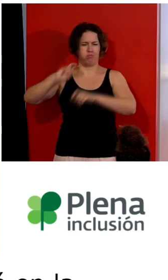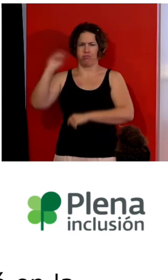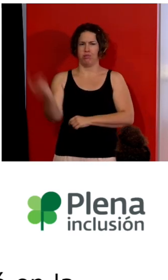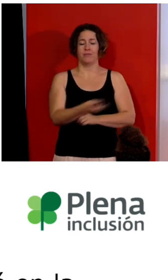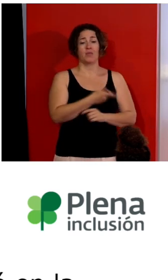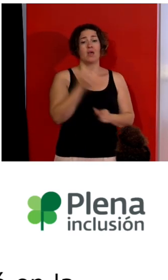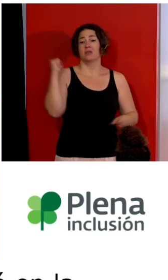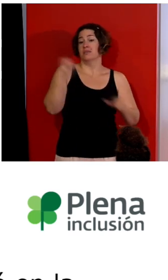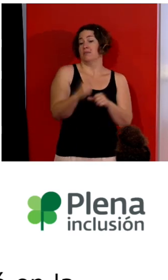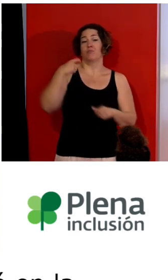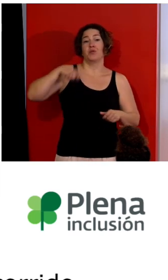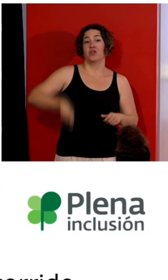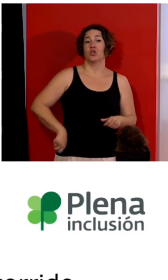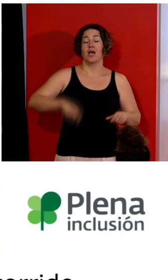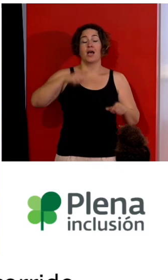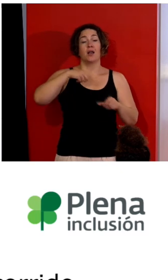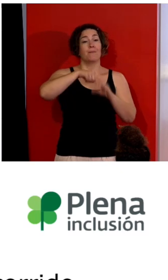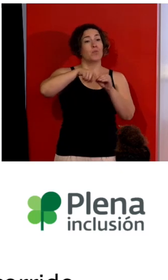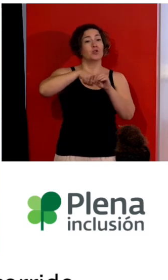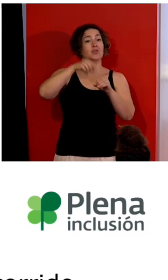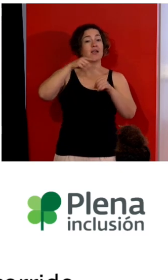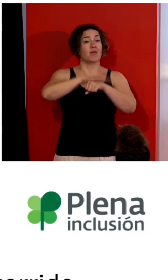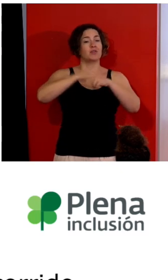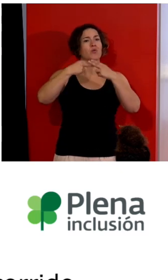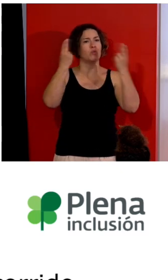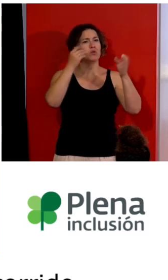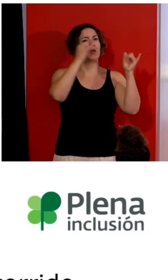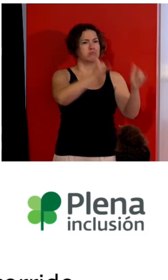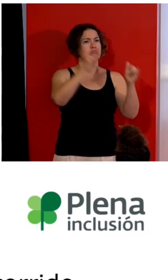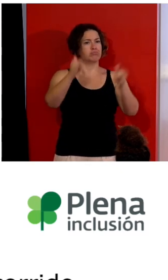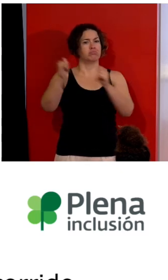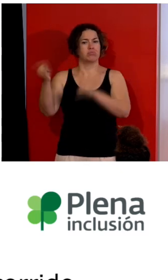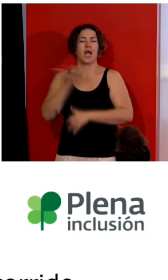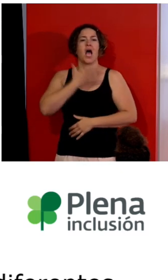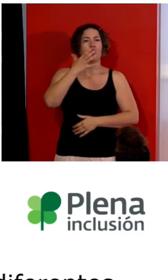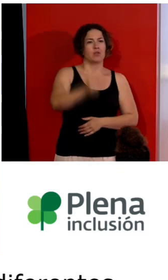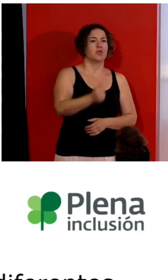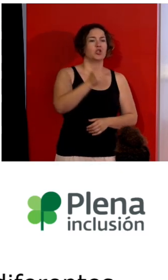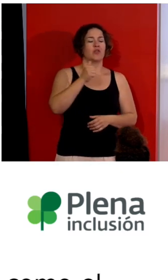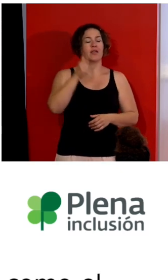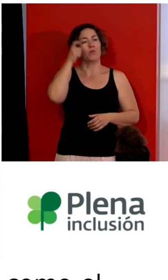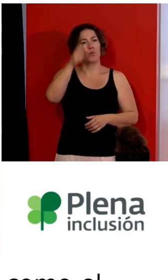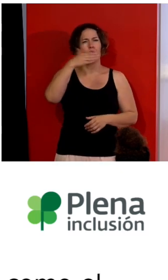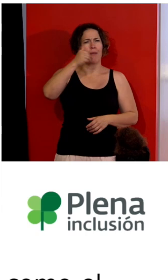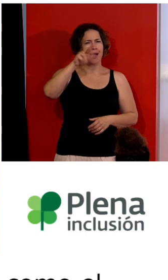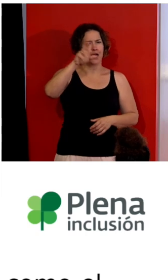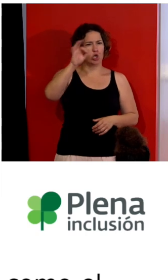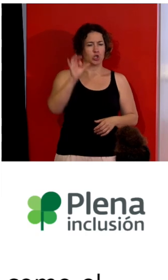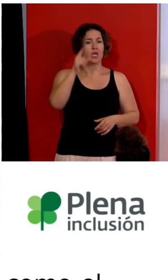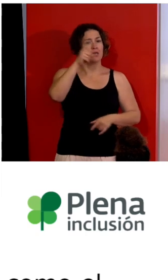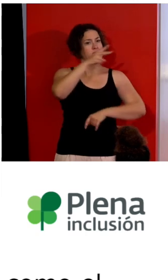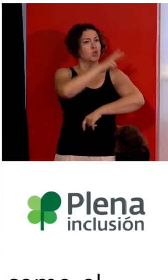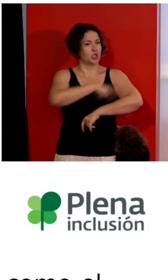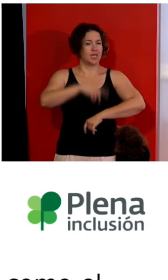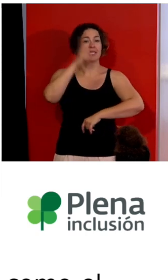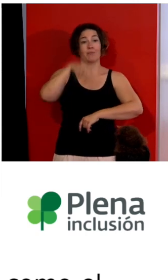acumula experiencia en diferentes puestos de la Administración Pública, como es el Ayuntamiento de Villafranca de los Barros, donde fue ordenanza, y conserje